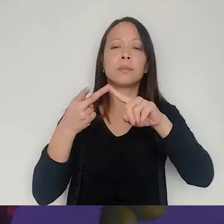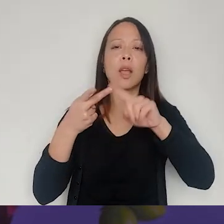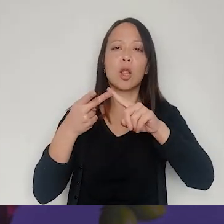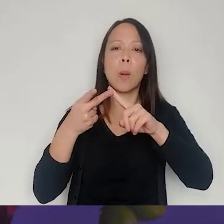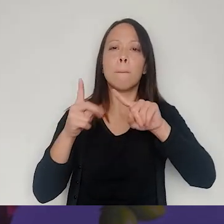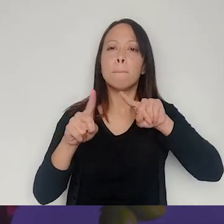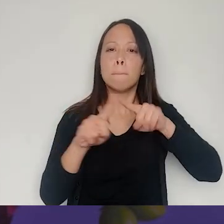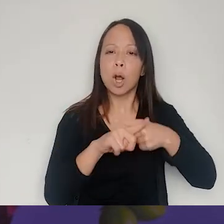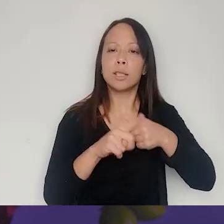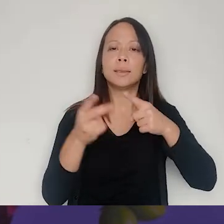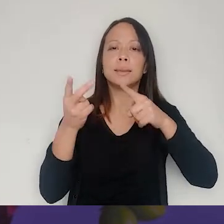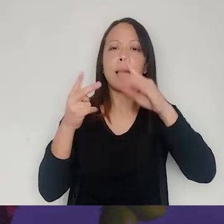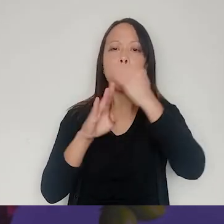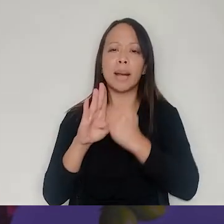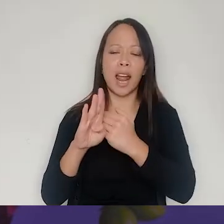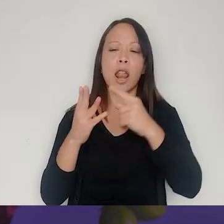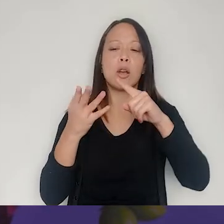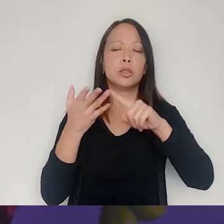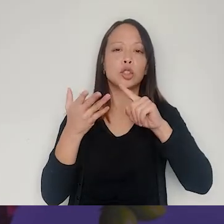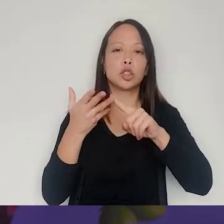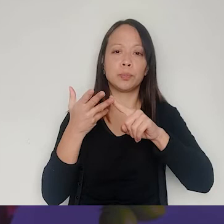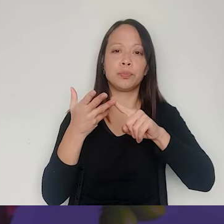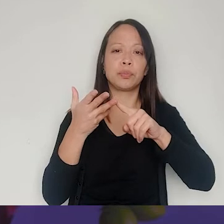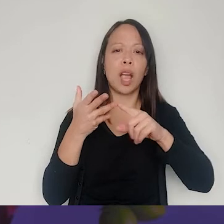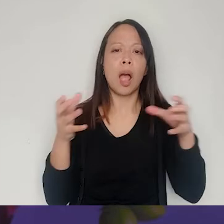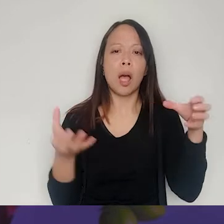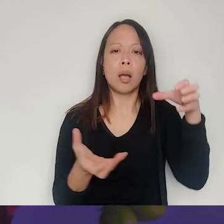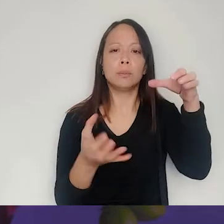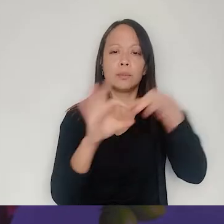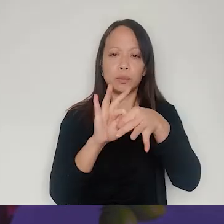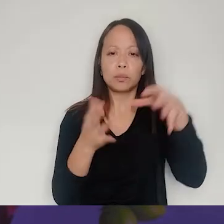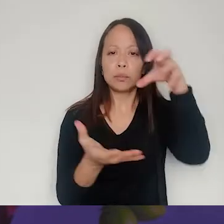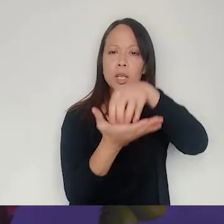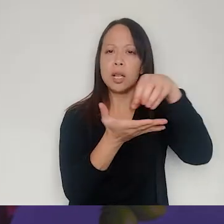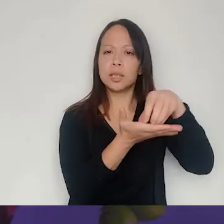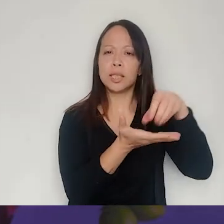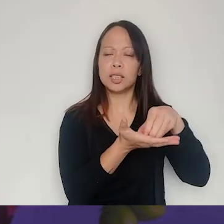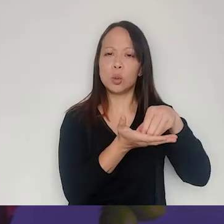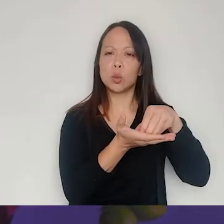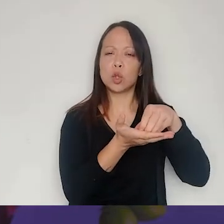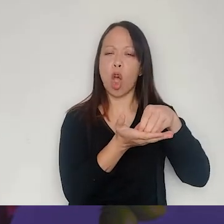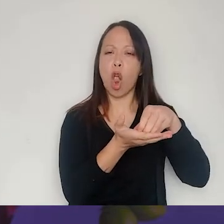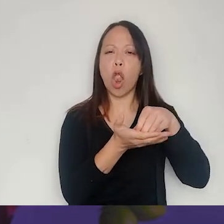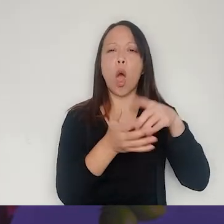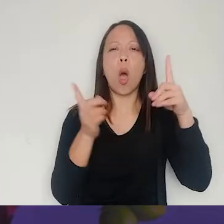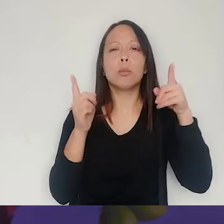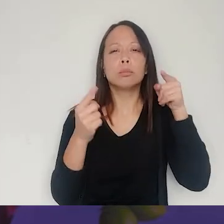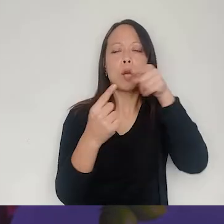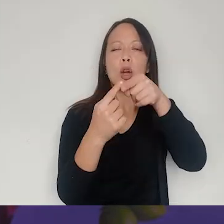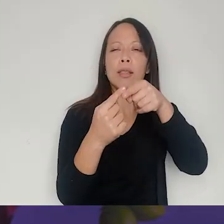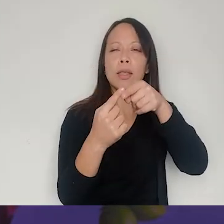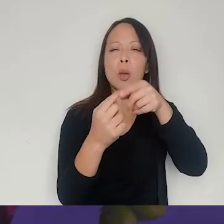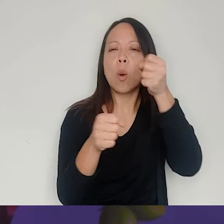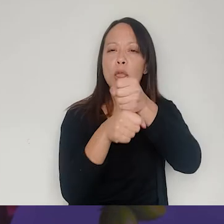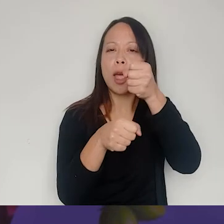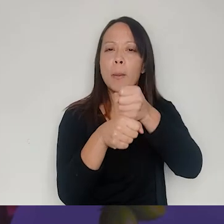de investigación y la que desarrollamos con alianzas como vosotros, ¿no?, la que con otras instituciones que tenemos el mismo propósito y